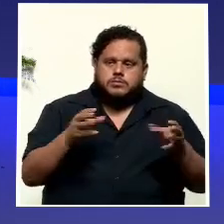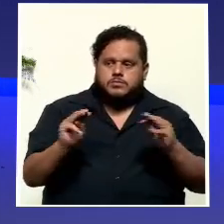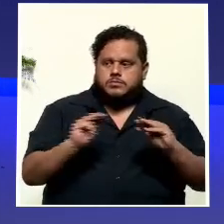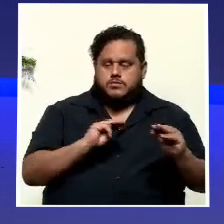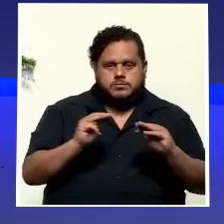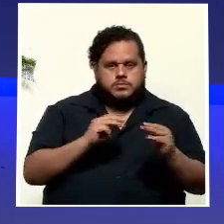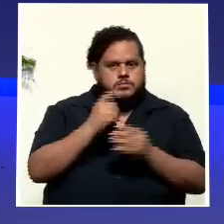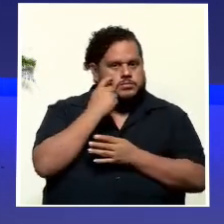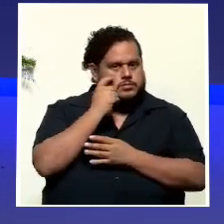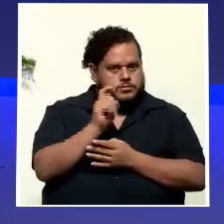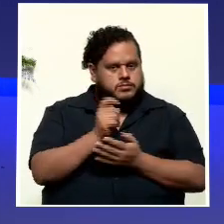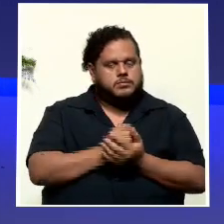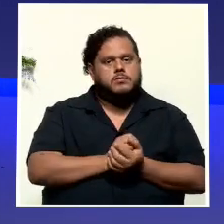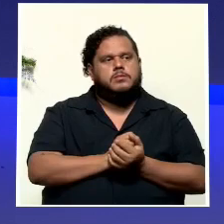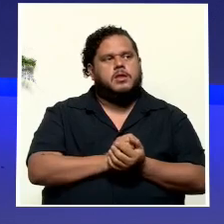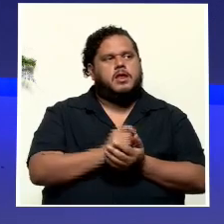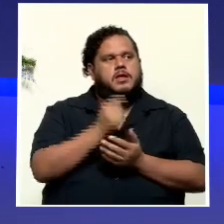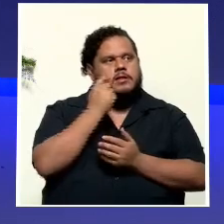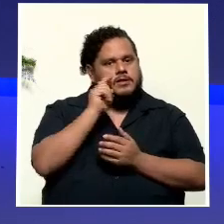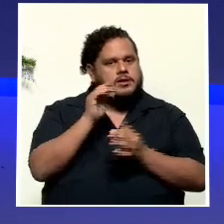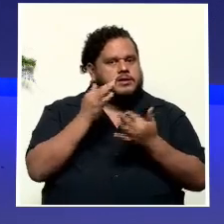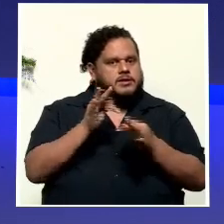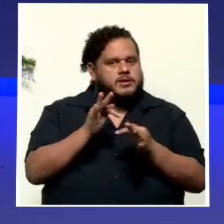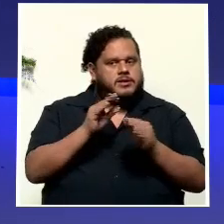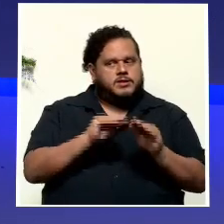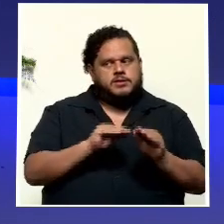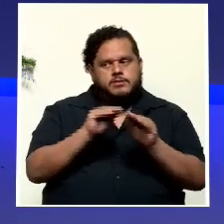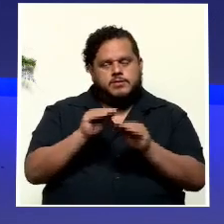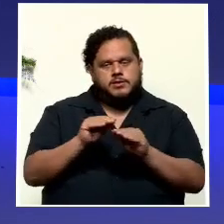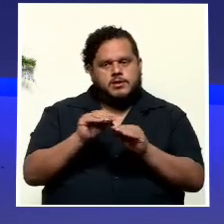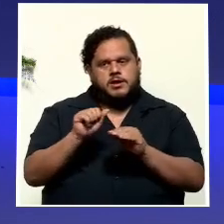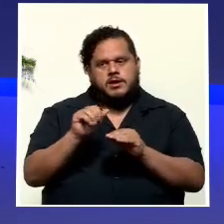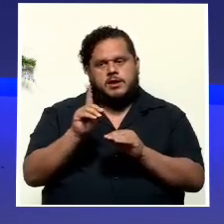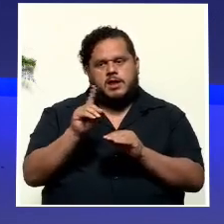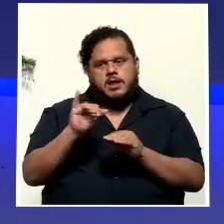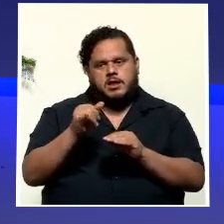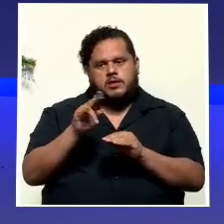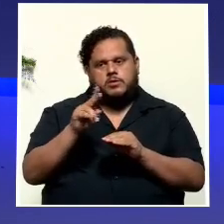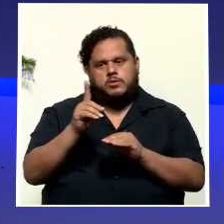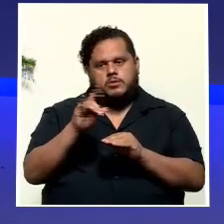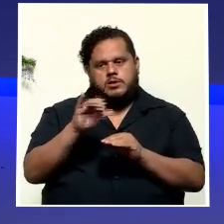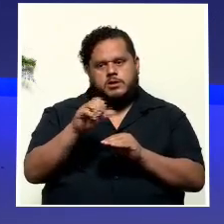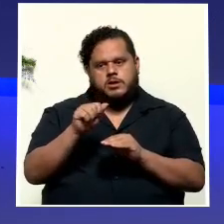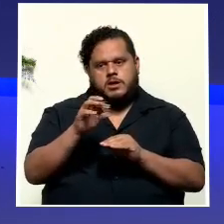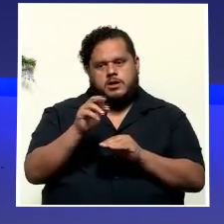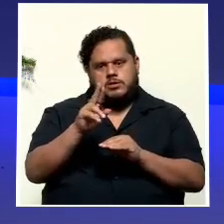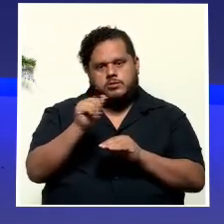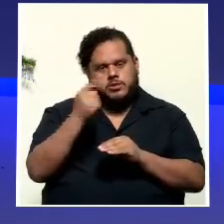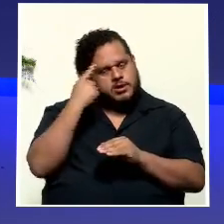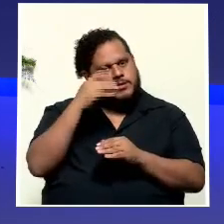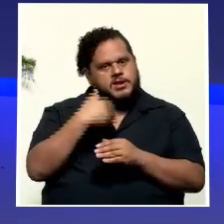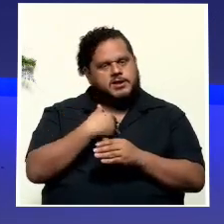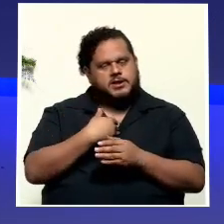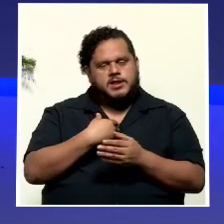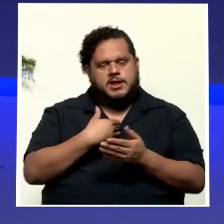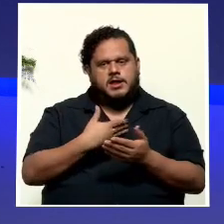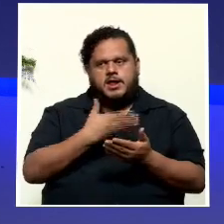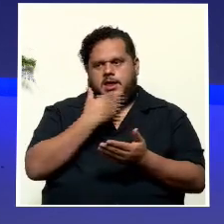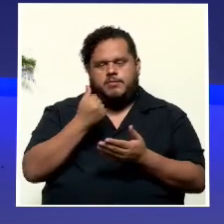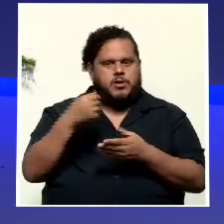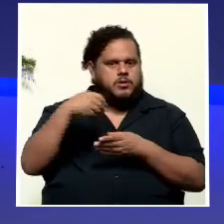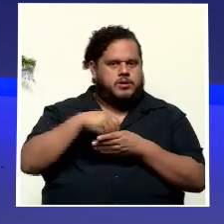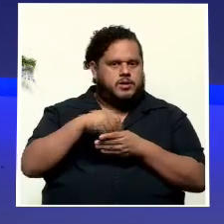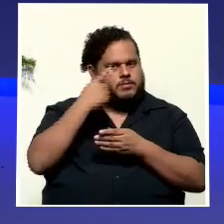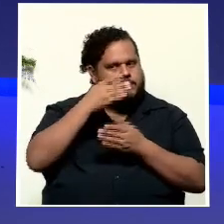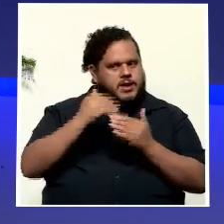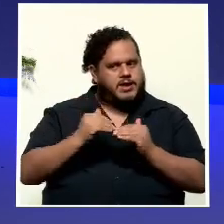de fiscales. Los fiscales tratan de pasarse a la judicatura, ¿verdad?, para tener mayores ingresos, para crecer